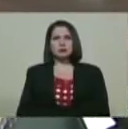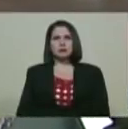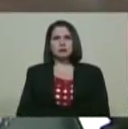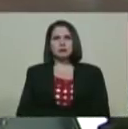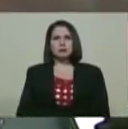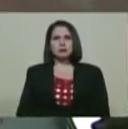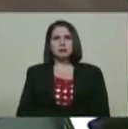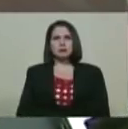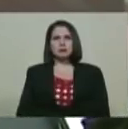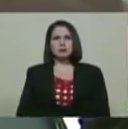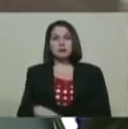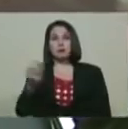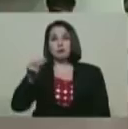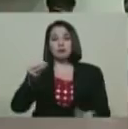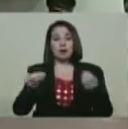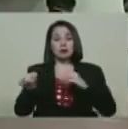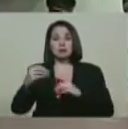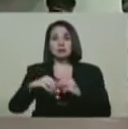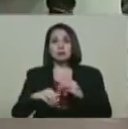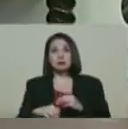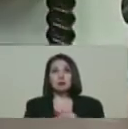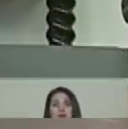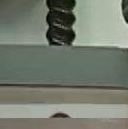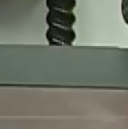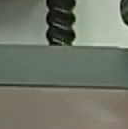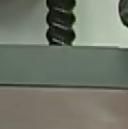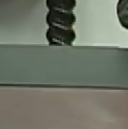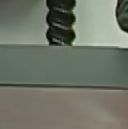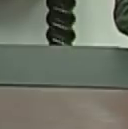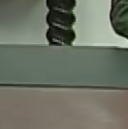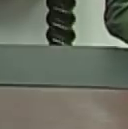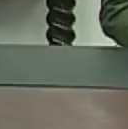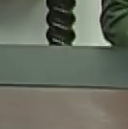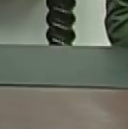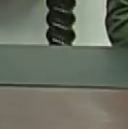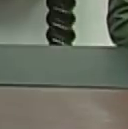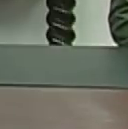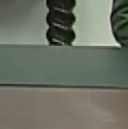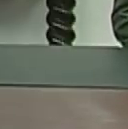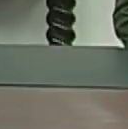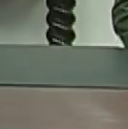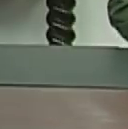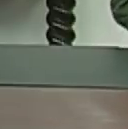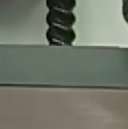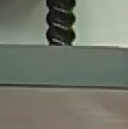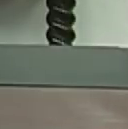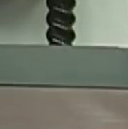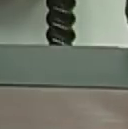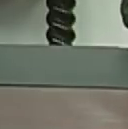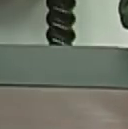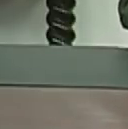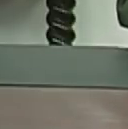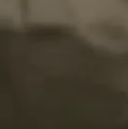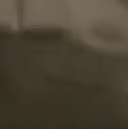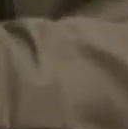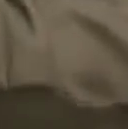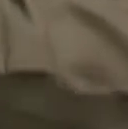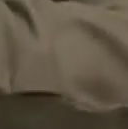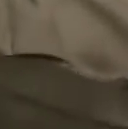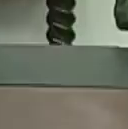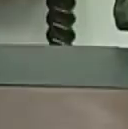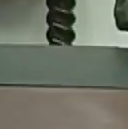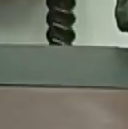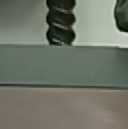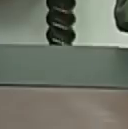ir sumando y creando las condiciones de cumplimiento de la ley de precios acordados. Que se cumpla la